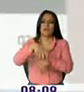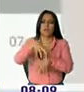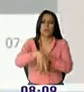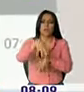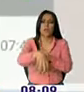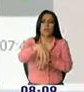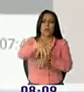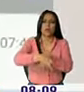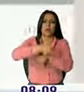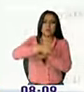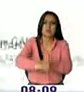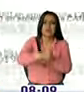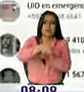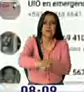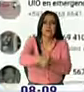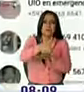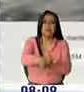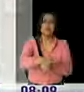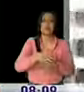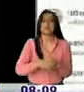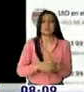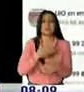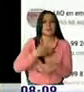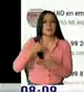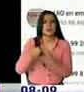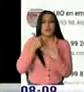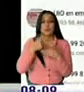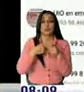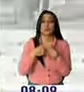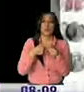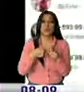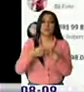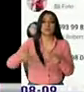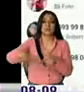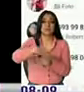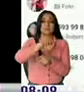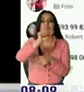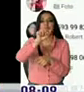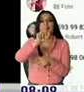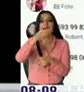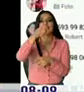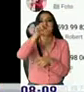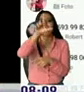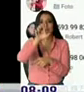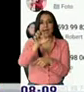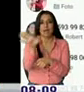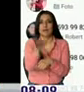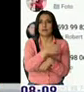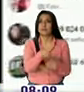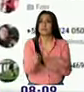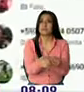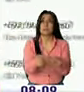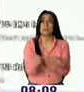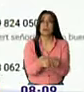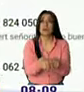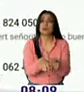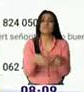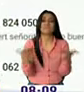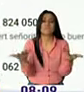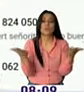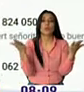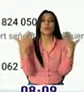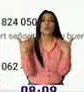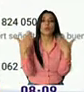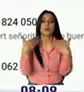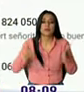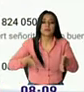puede filmar una película. Por favor, ayuda urgente en ese sector de la ciudad. Y ni hablar de esta, ¿no? Esto es en Guayaquil, vía Tarifa